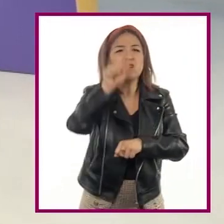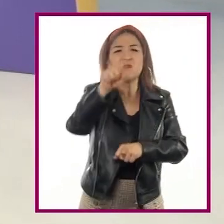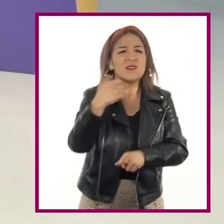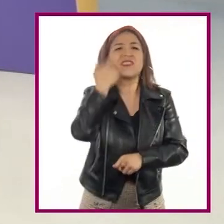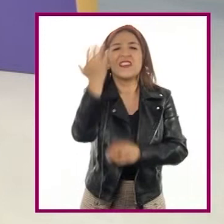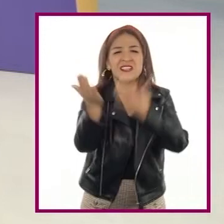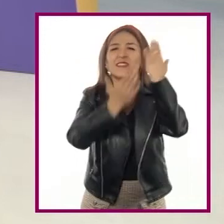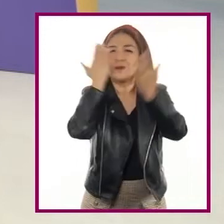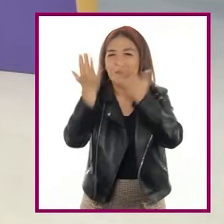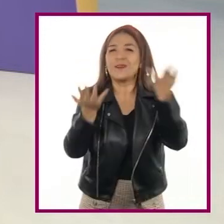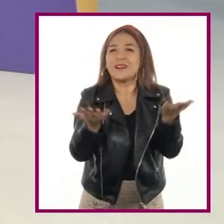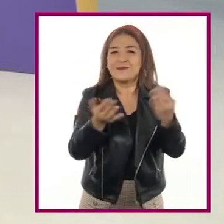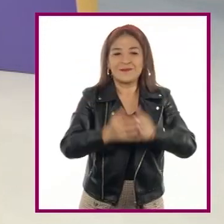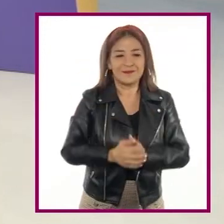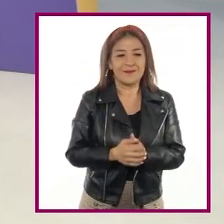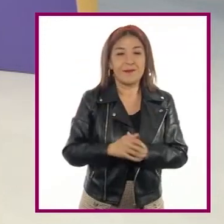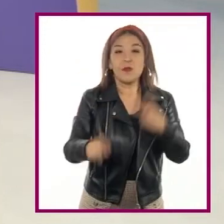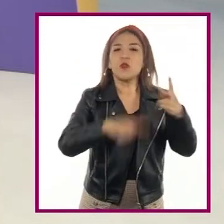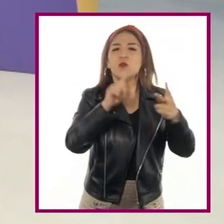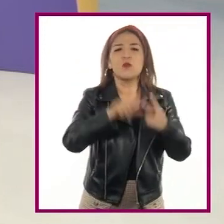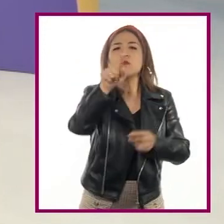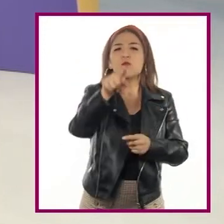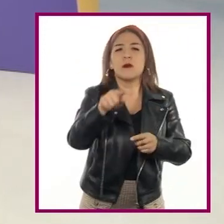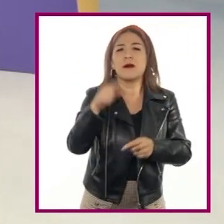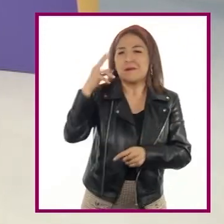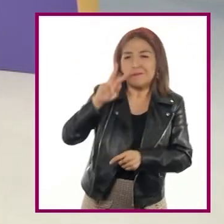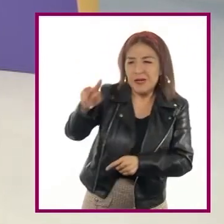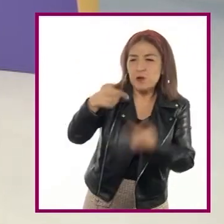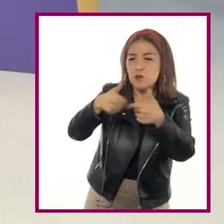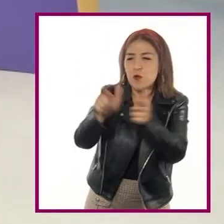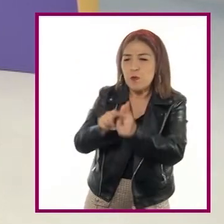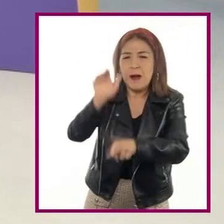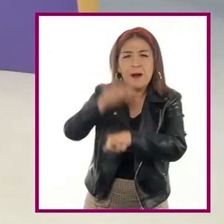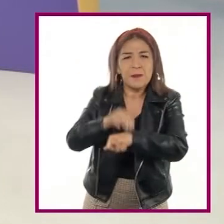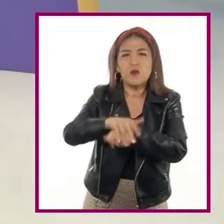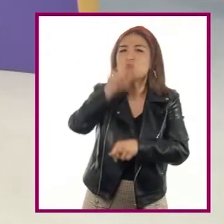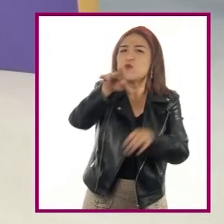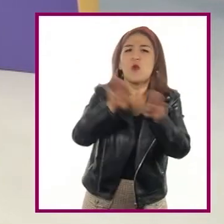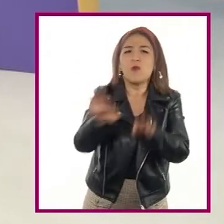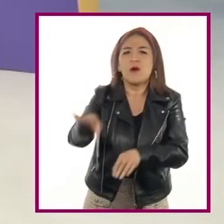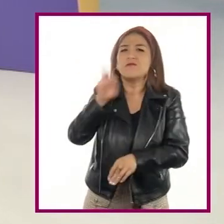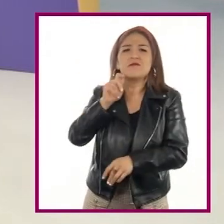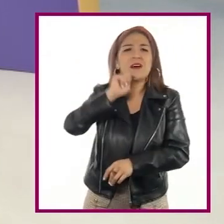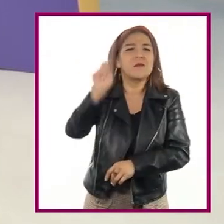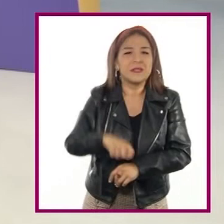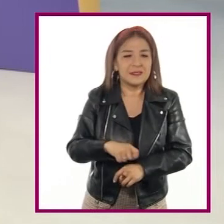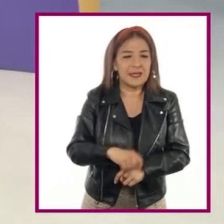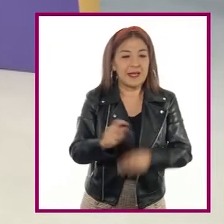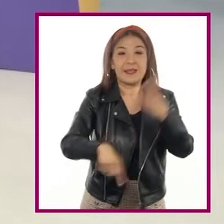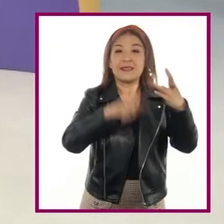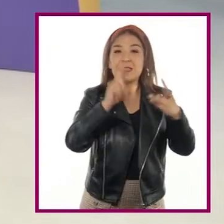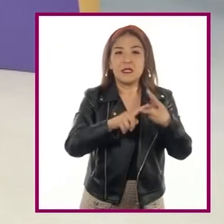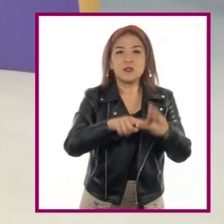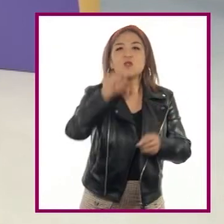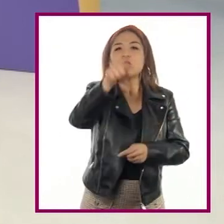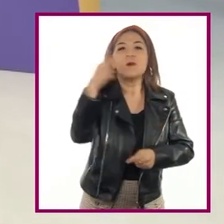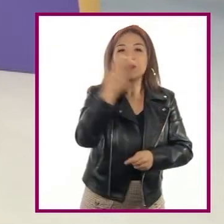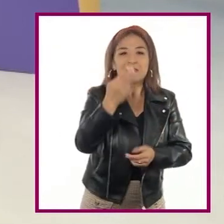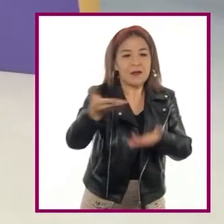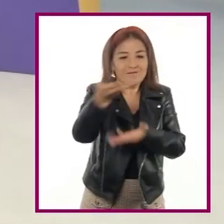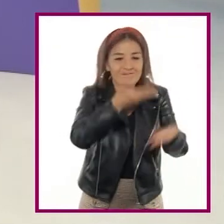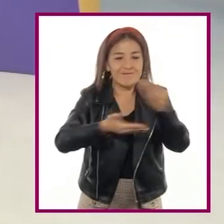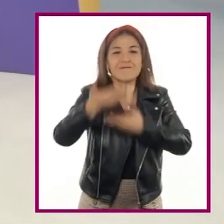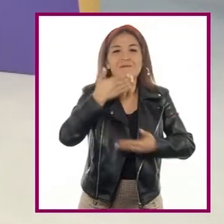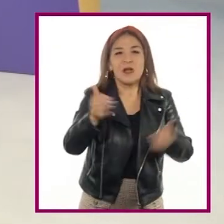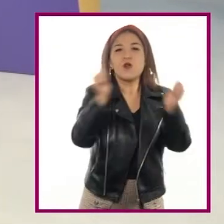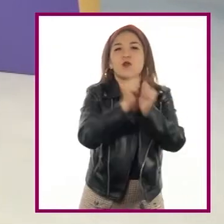2. ¿Cómo eligen a sus amistades? Número 3. ¿Qué acuerdos necesitan realizar para generar una buena relación